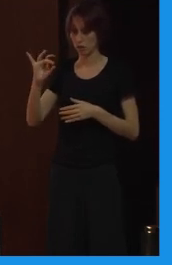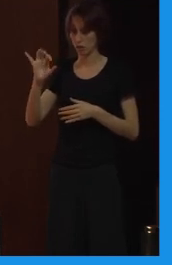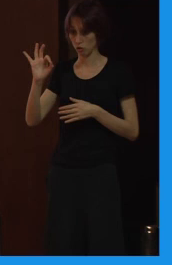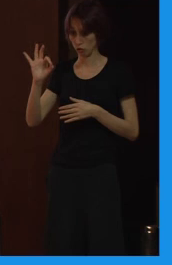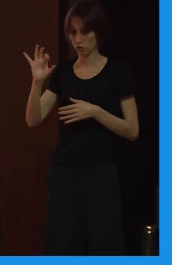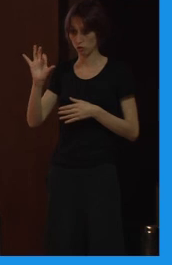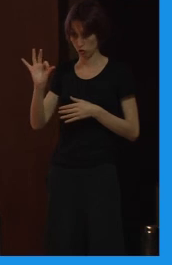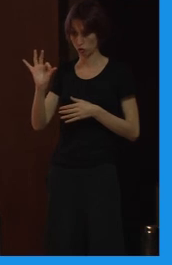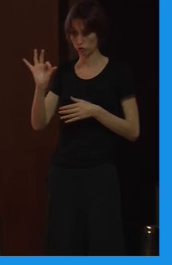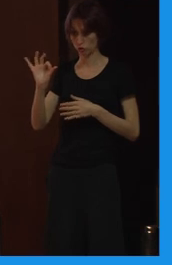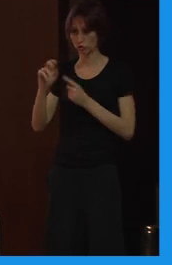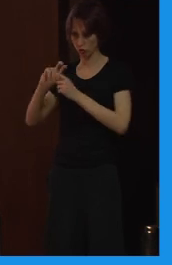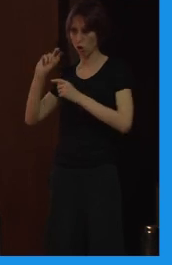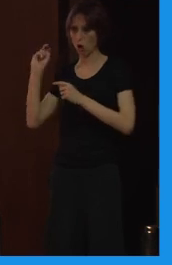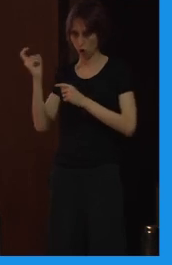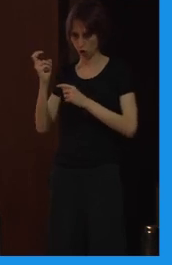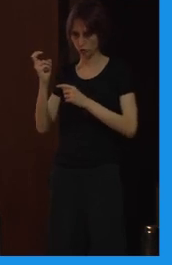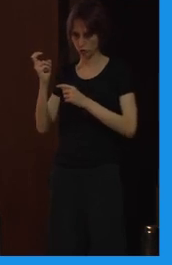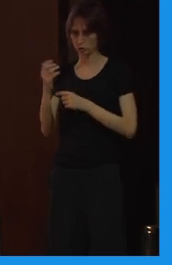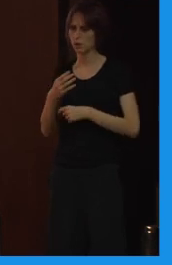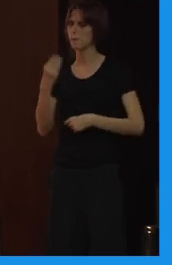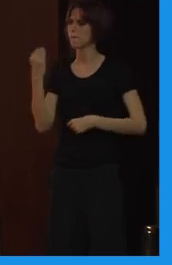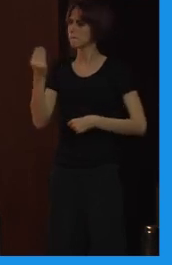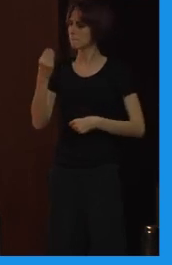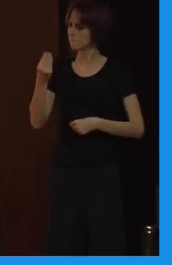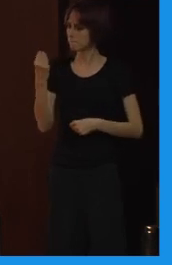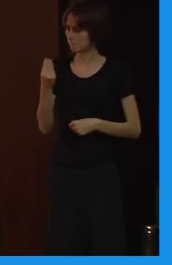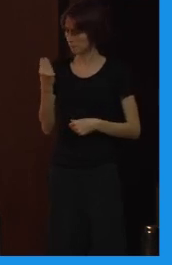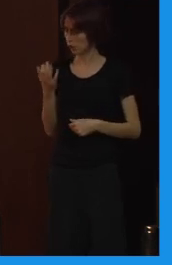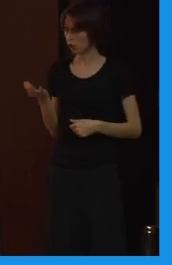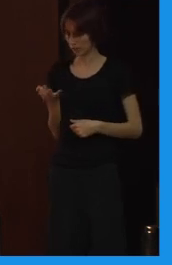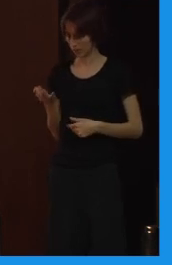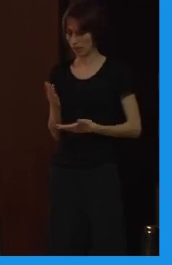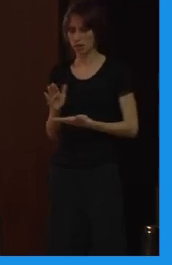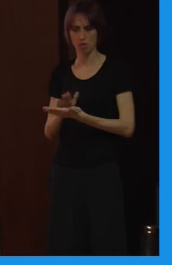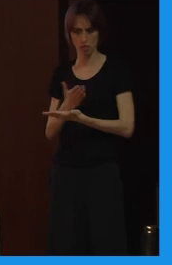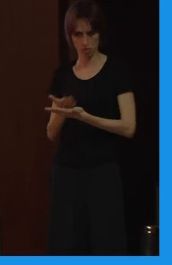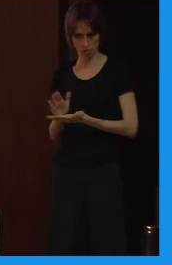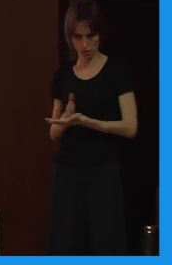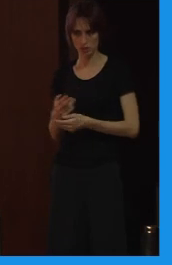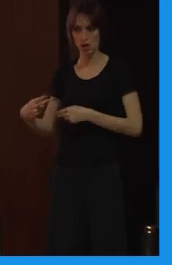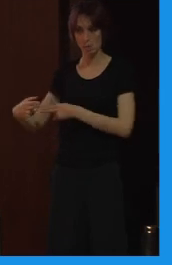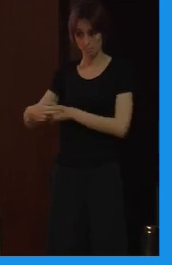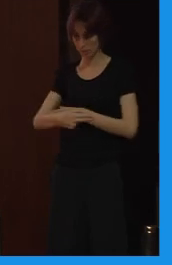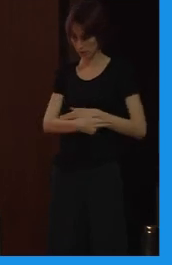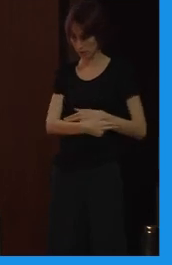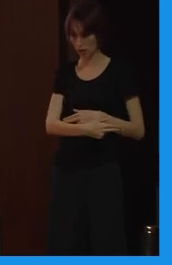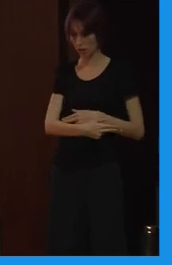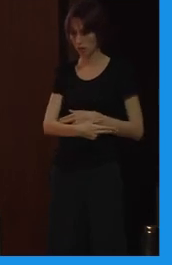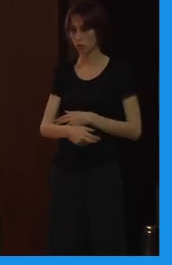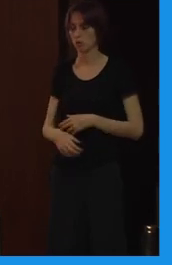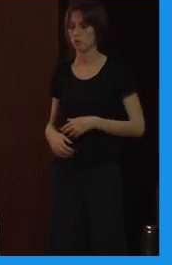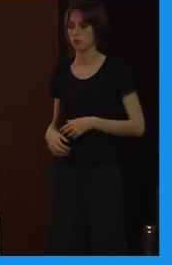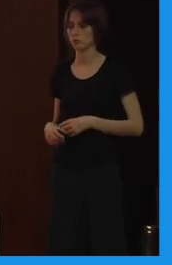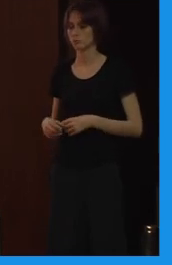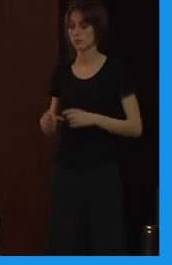comer un alimento proteico como es el pescado que os he comentado. Sí que si hay déficit de minerales podríamos dar complejos multivitamínicos, ya os